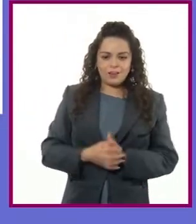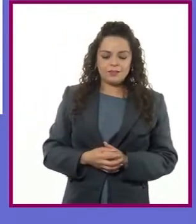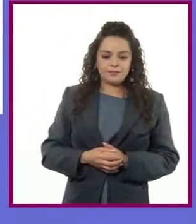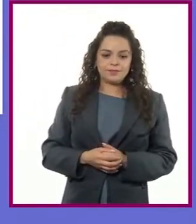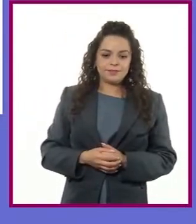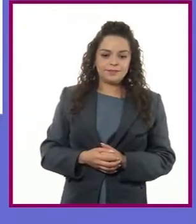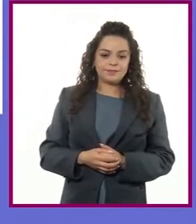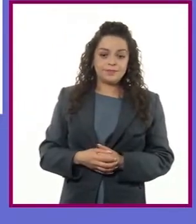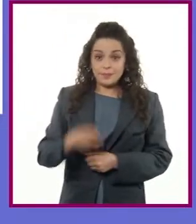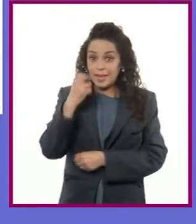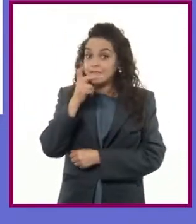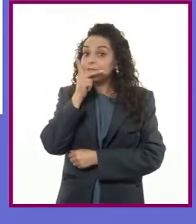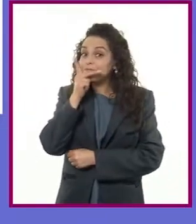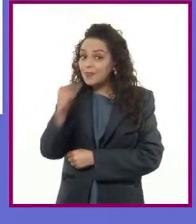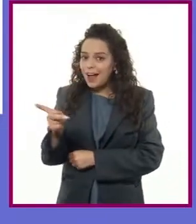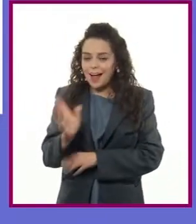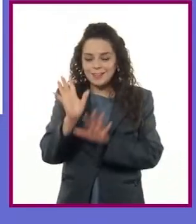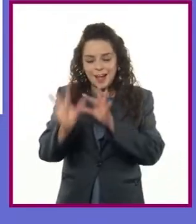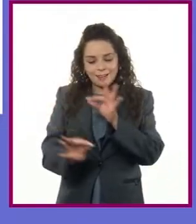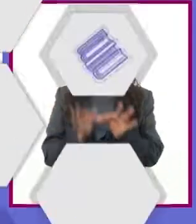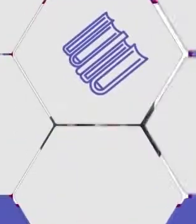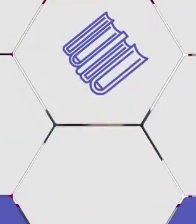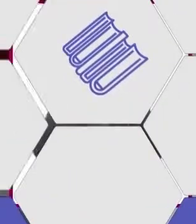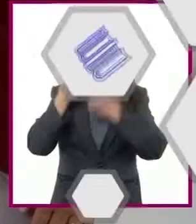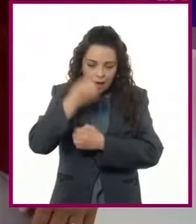Y esta palabra ya se coció.